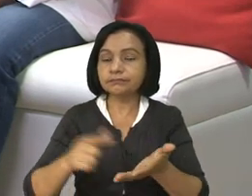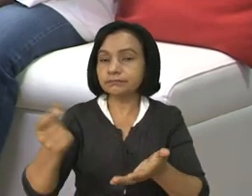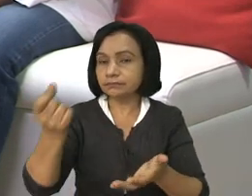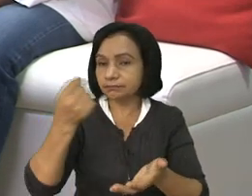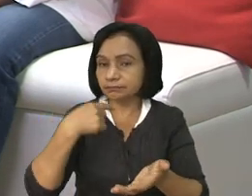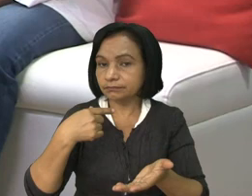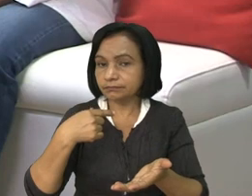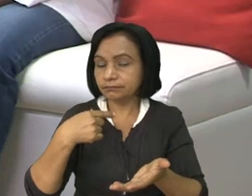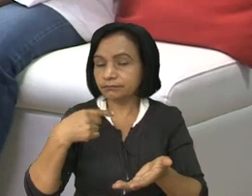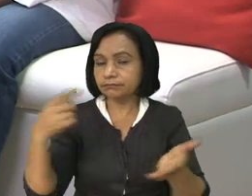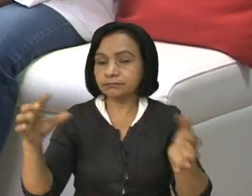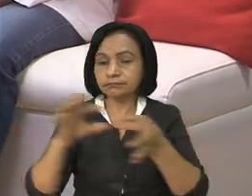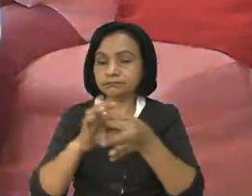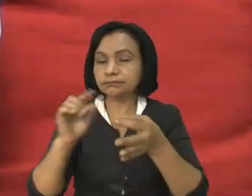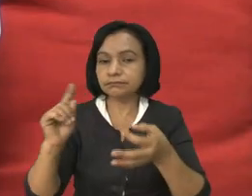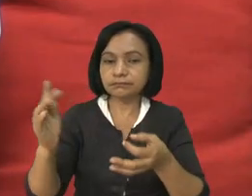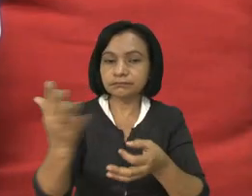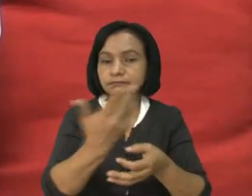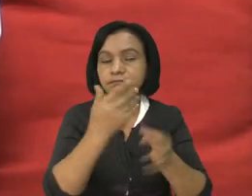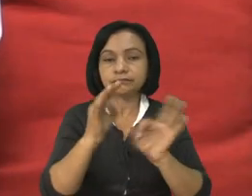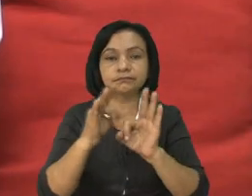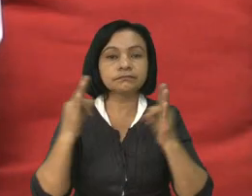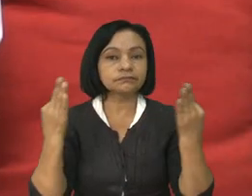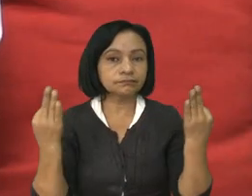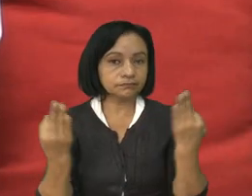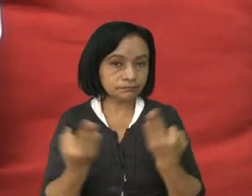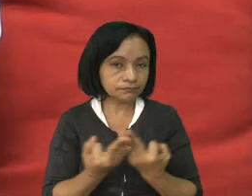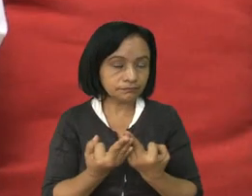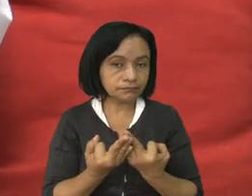desparasitación integral a toda la familia.